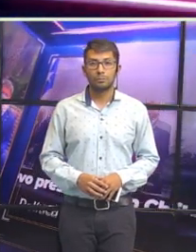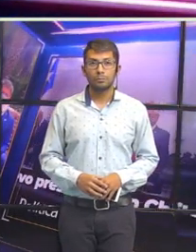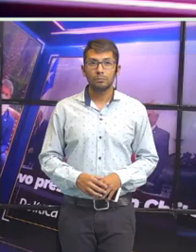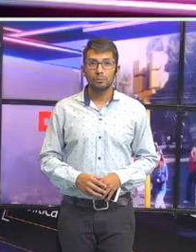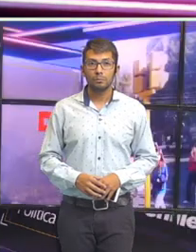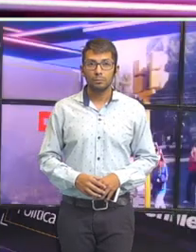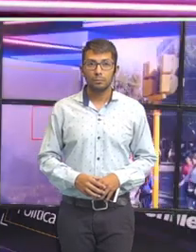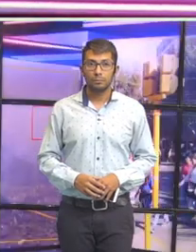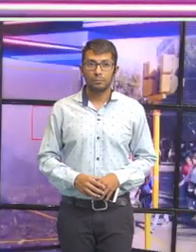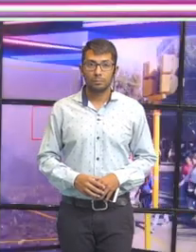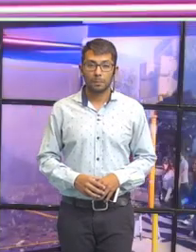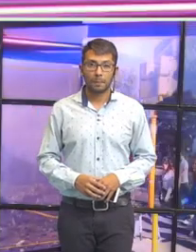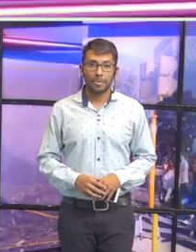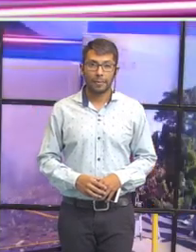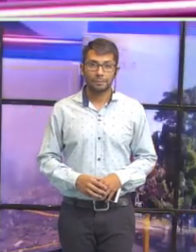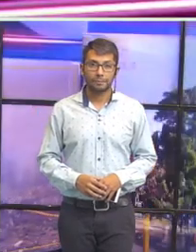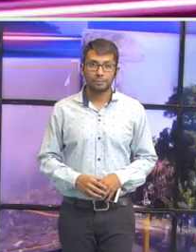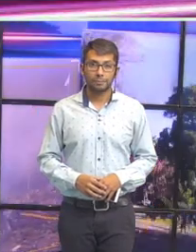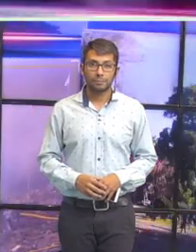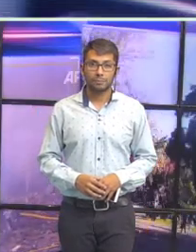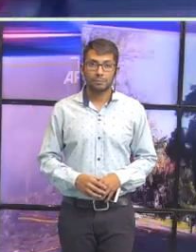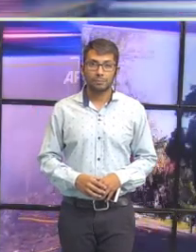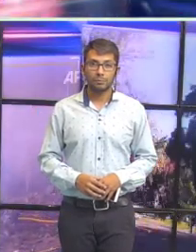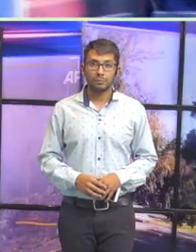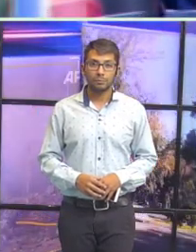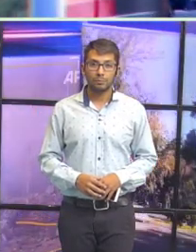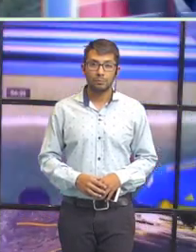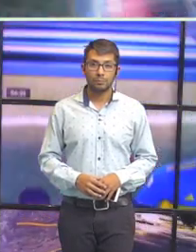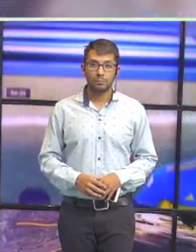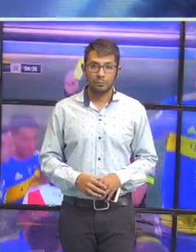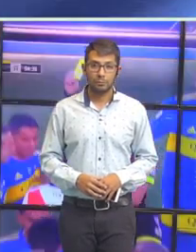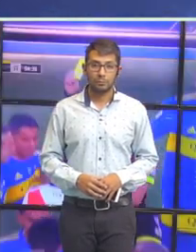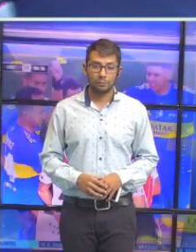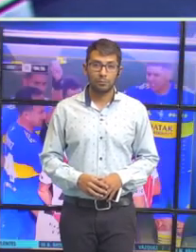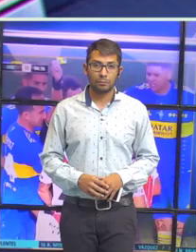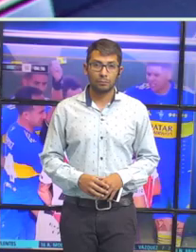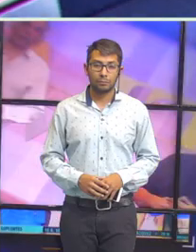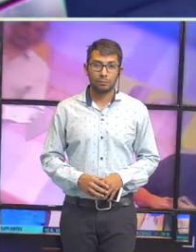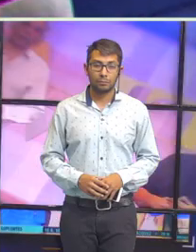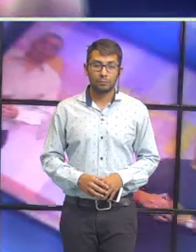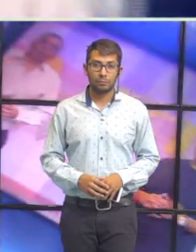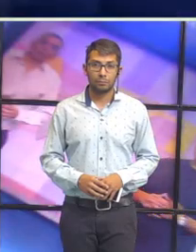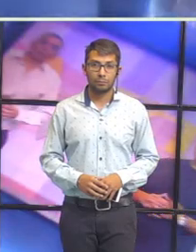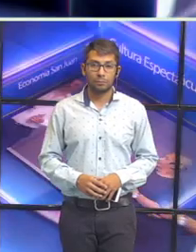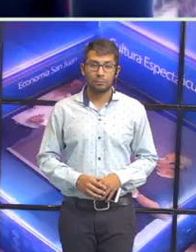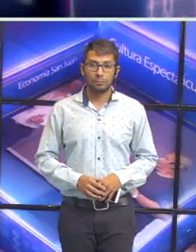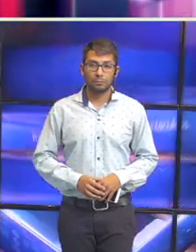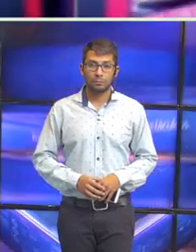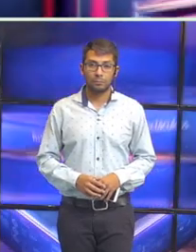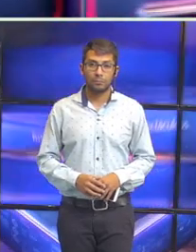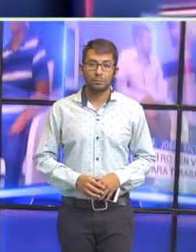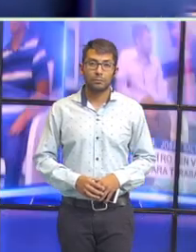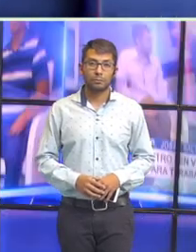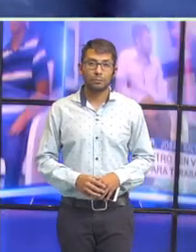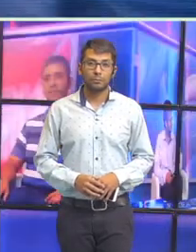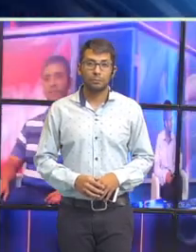digamos muchos de nosotros entendemos la necesidad de hacer un esfuerzo este porque indudablemente la situación de